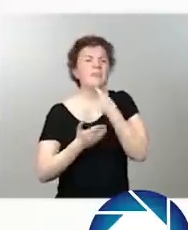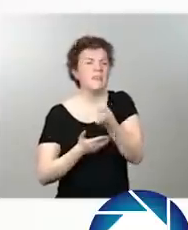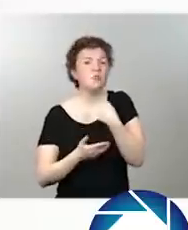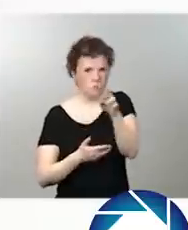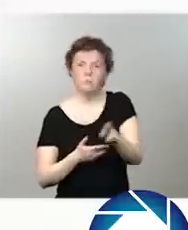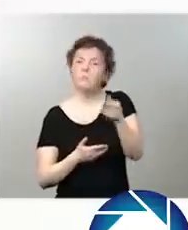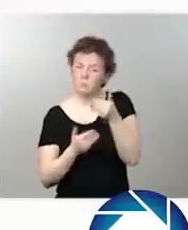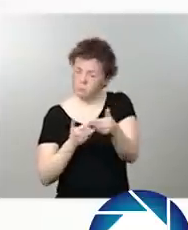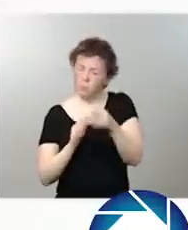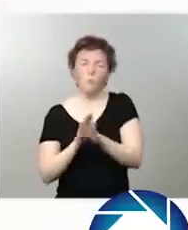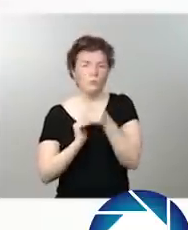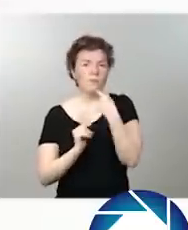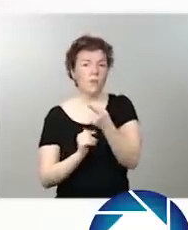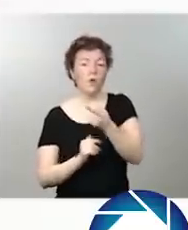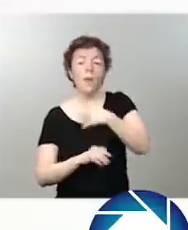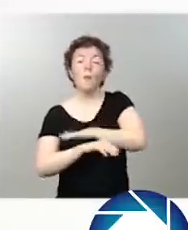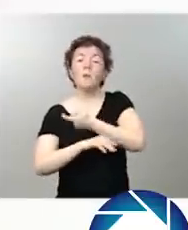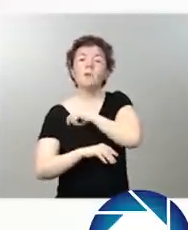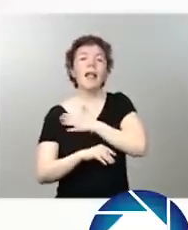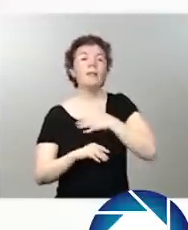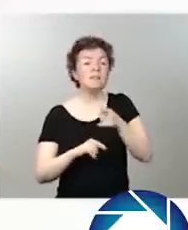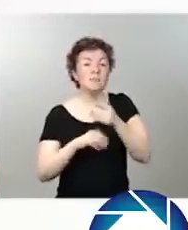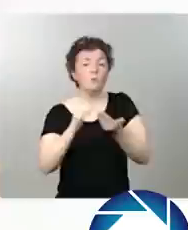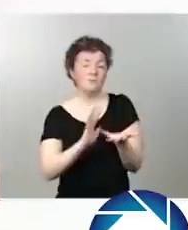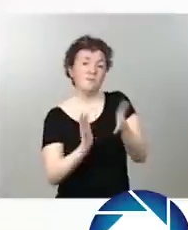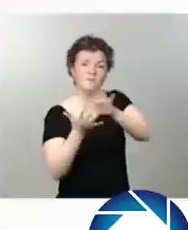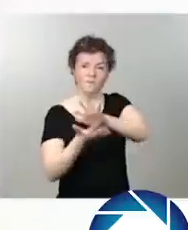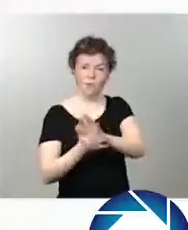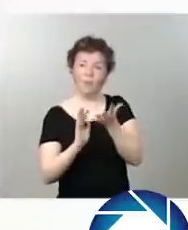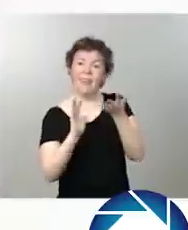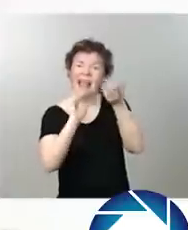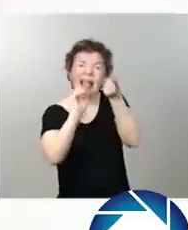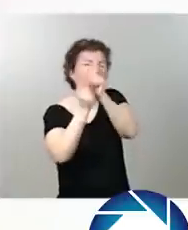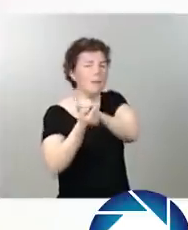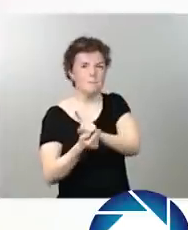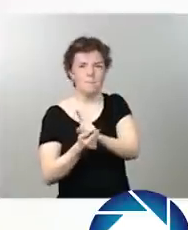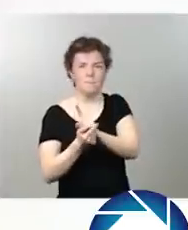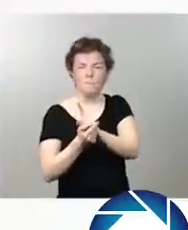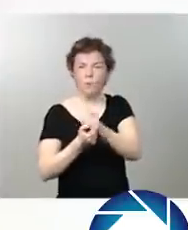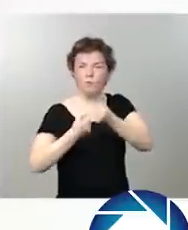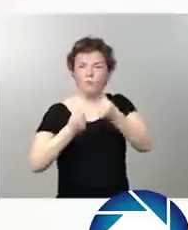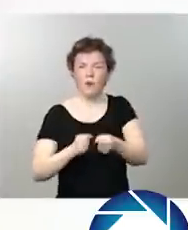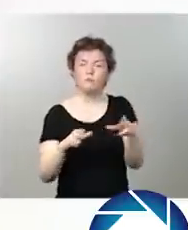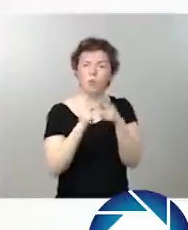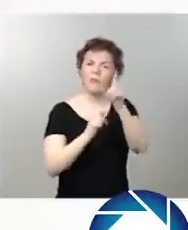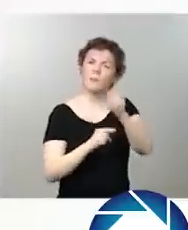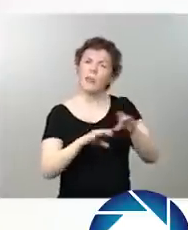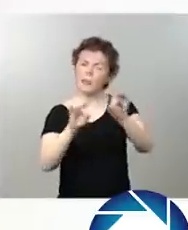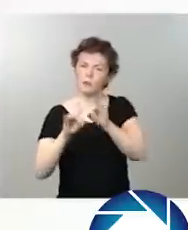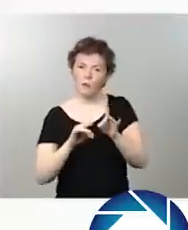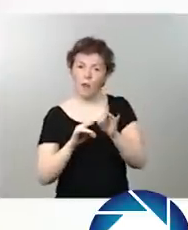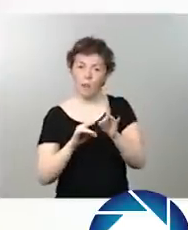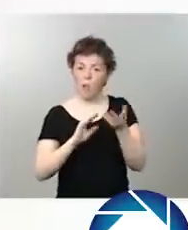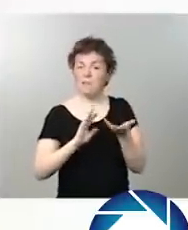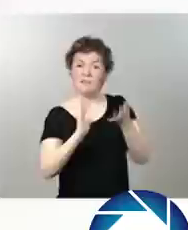oye, ojito con lo que está que pasa con la reforma de los jueces. Por cierto, tenéis muy pocos jueces, ya de paso. Y